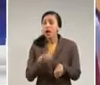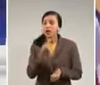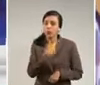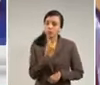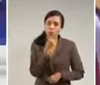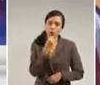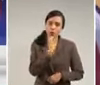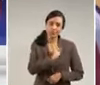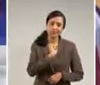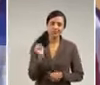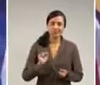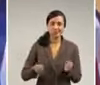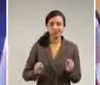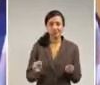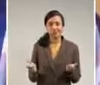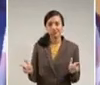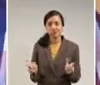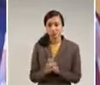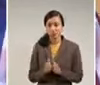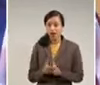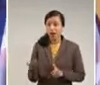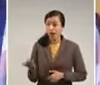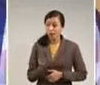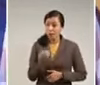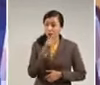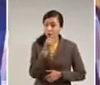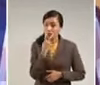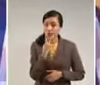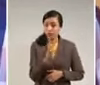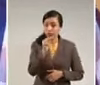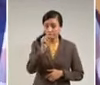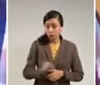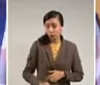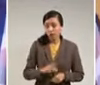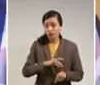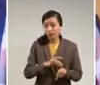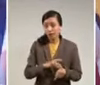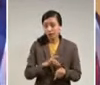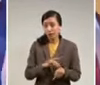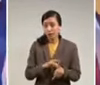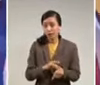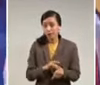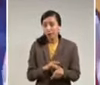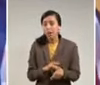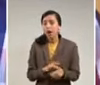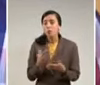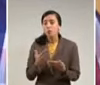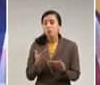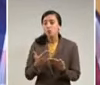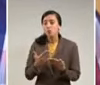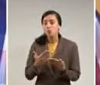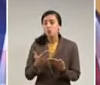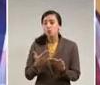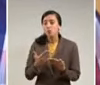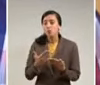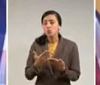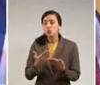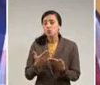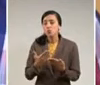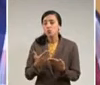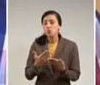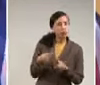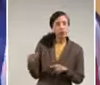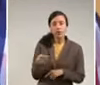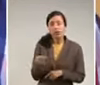fundamental para actuar de manera acelerada, de manera ágil en la detección o determinación si tiene COVID y a partir de ahí, por